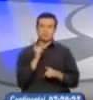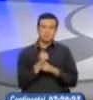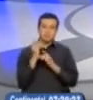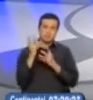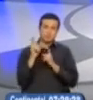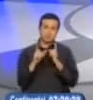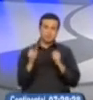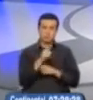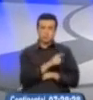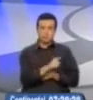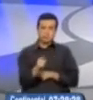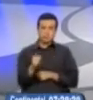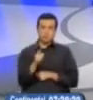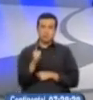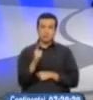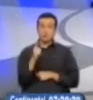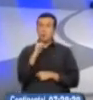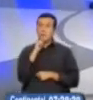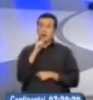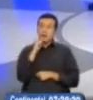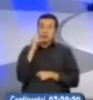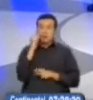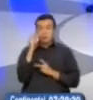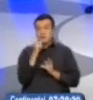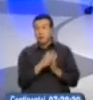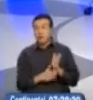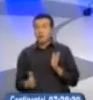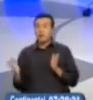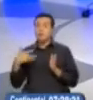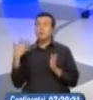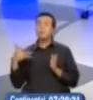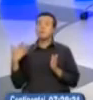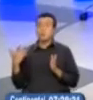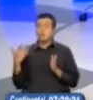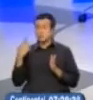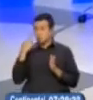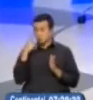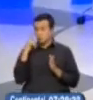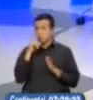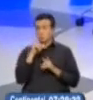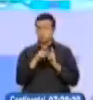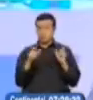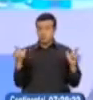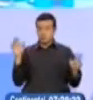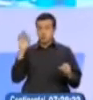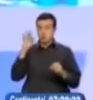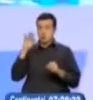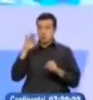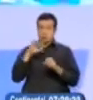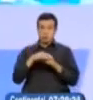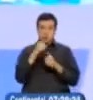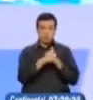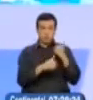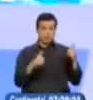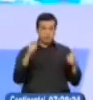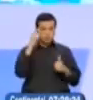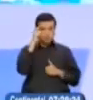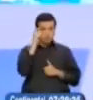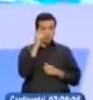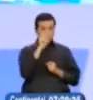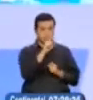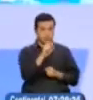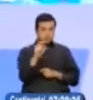una página en blanco de alguna manera, inclusive entre quienes votaron por la otra candidatura. Lo hemos